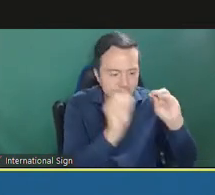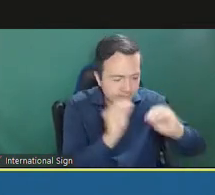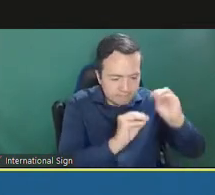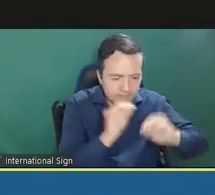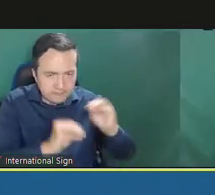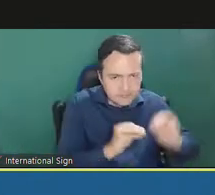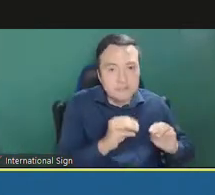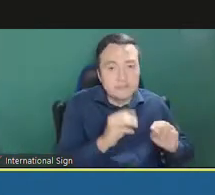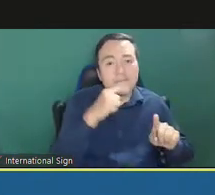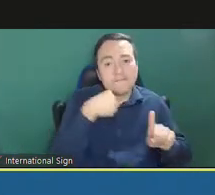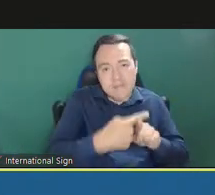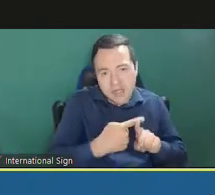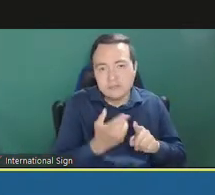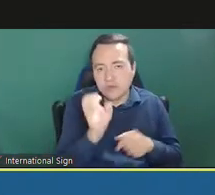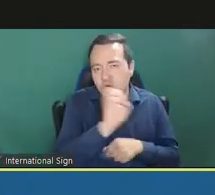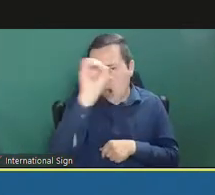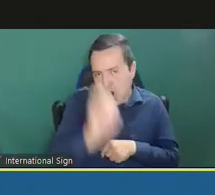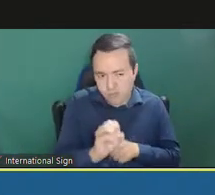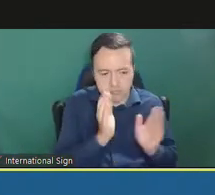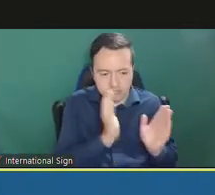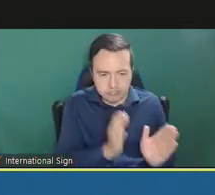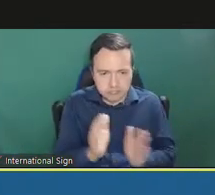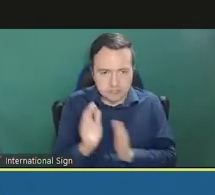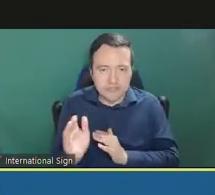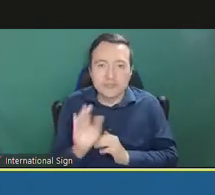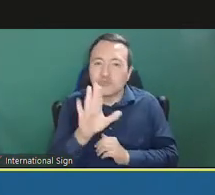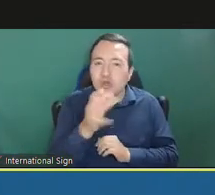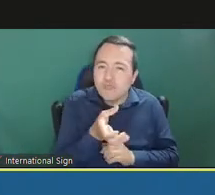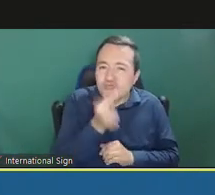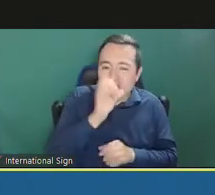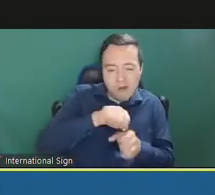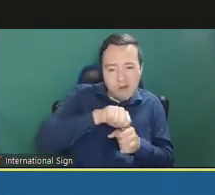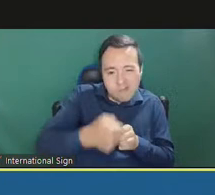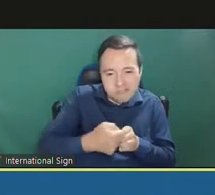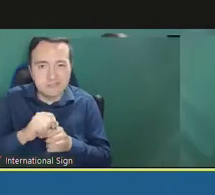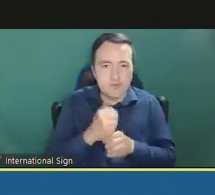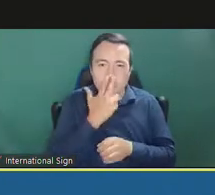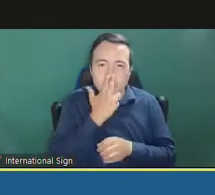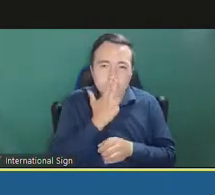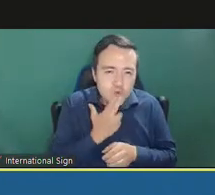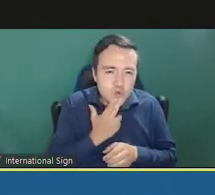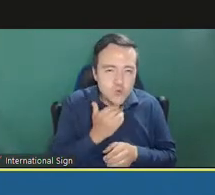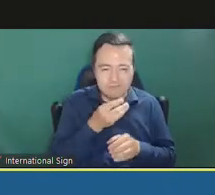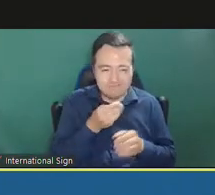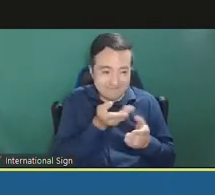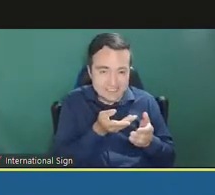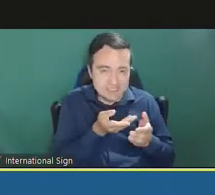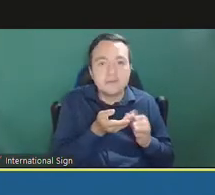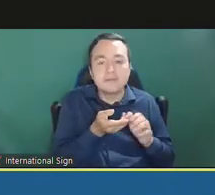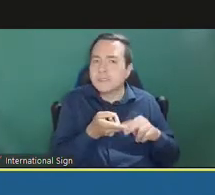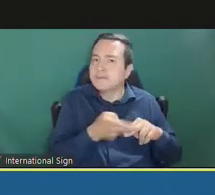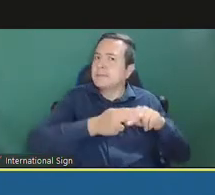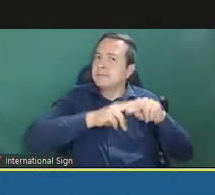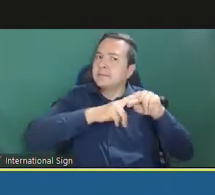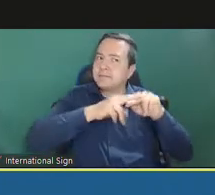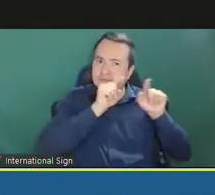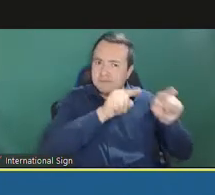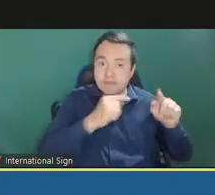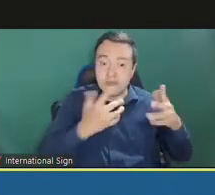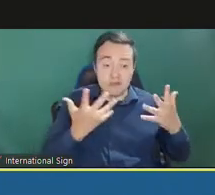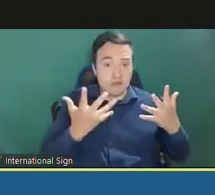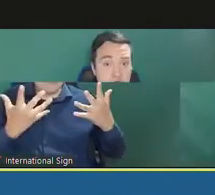existentes sobre las bebidas azucaradas algunos de esos impuestos no se han contado más de una década no se han autorizado